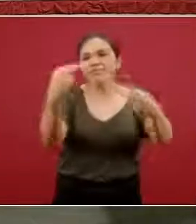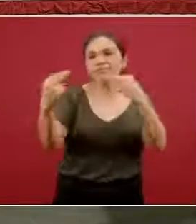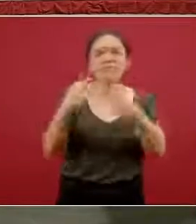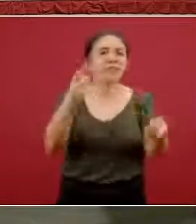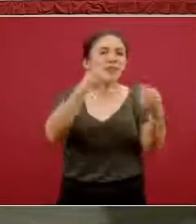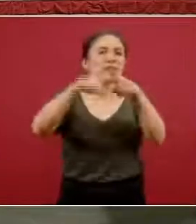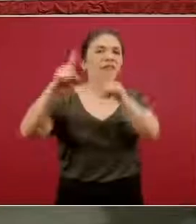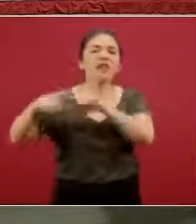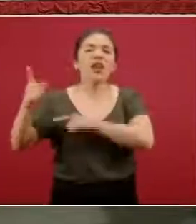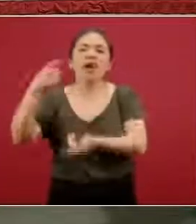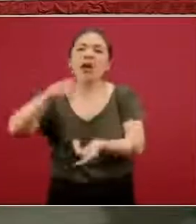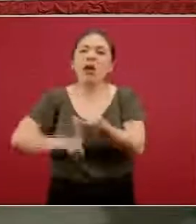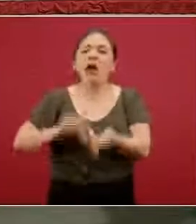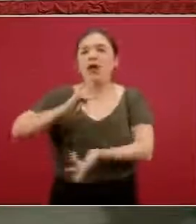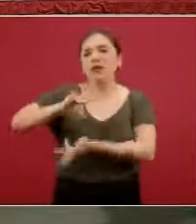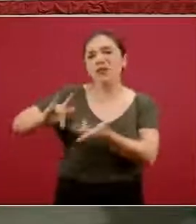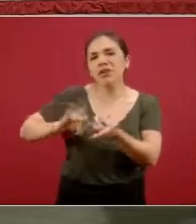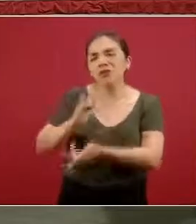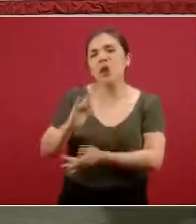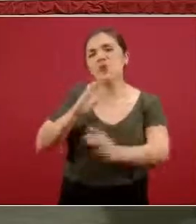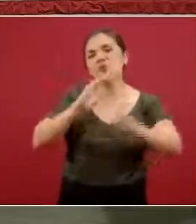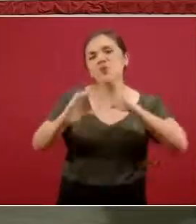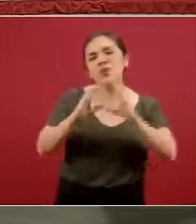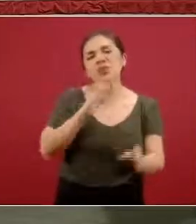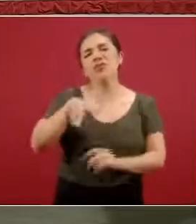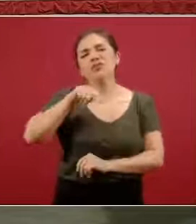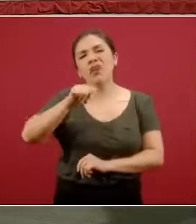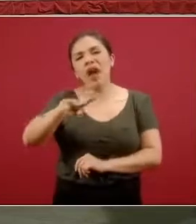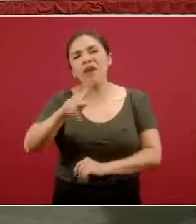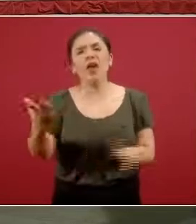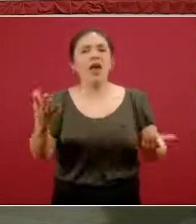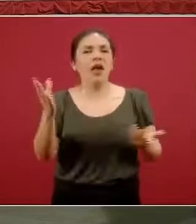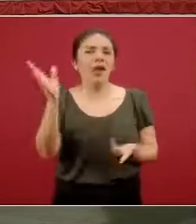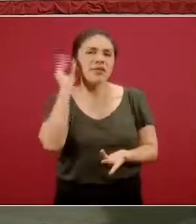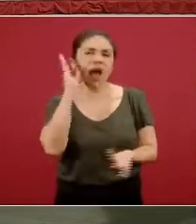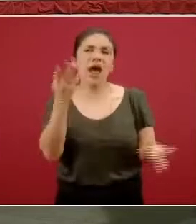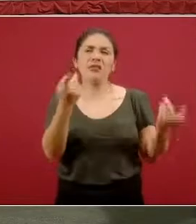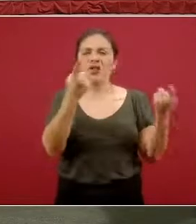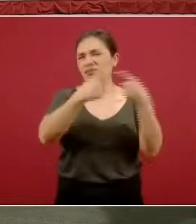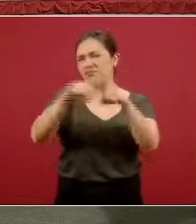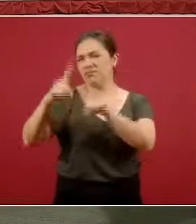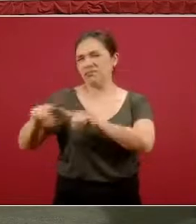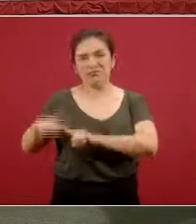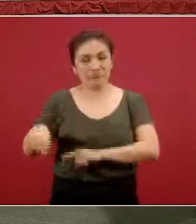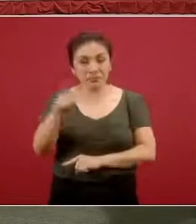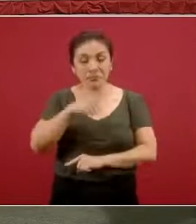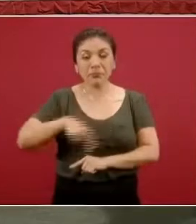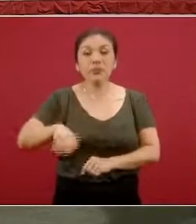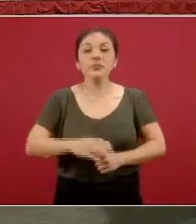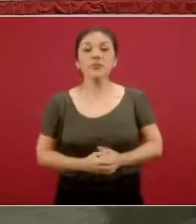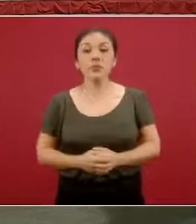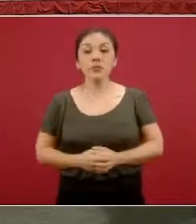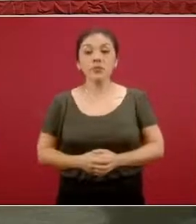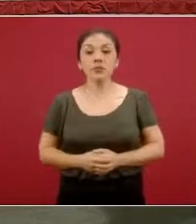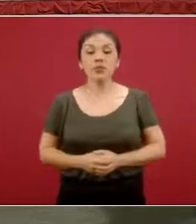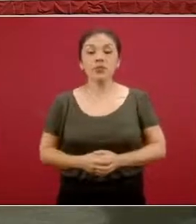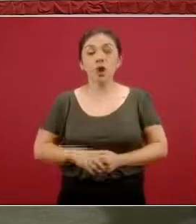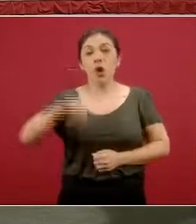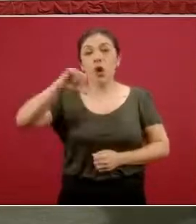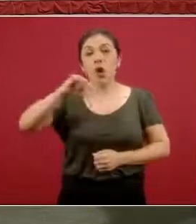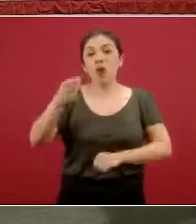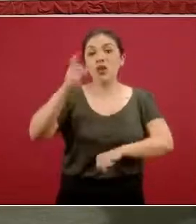los diferentes medios de comunicación y también a través de las redes sociales. Día